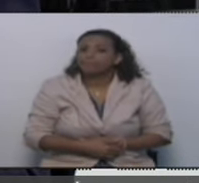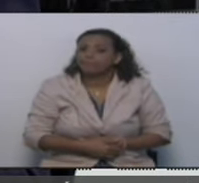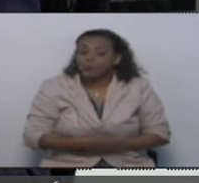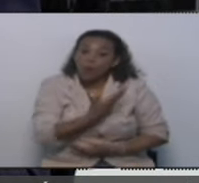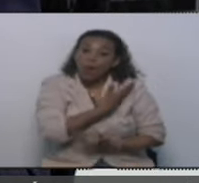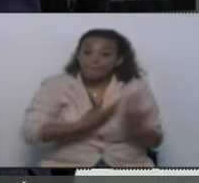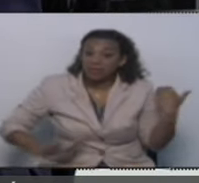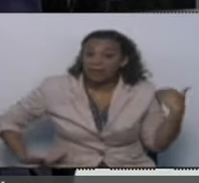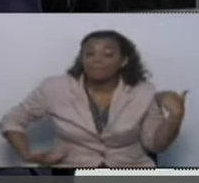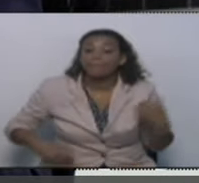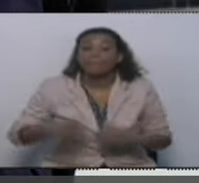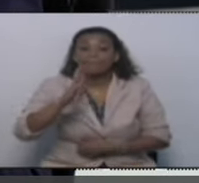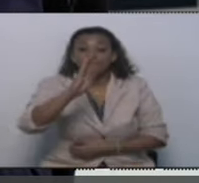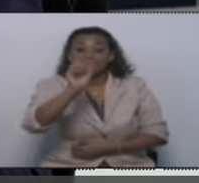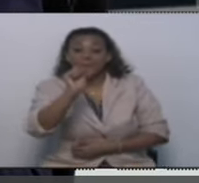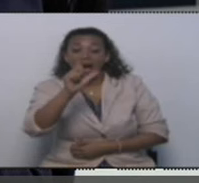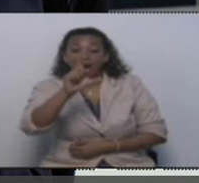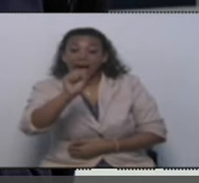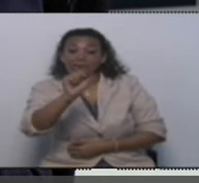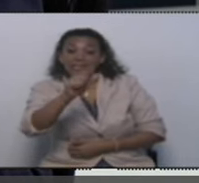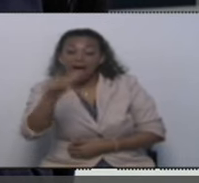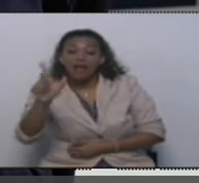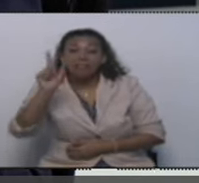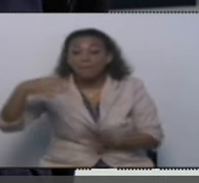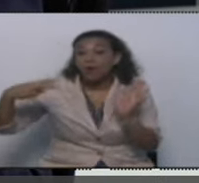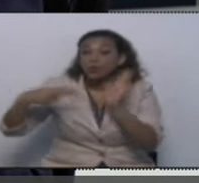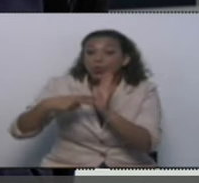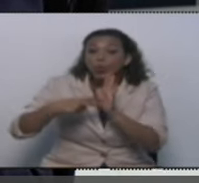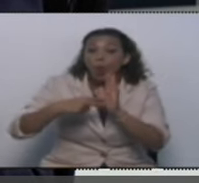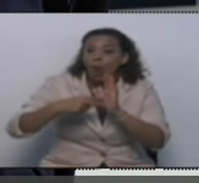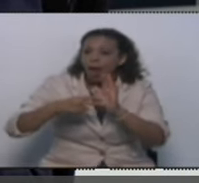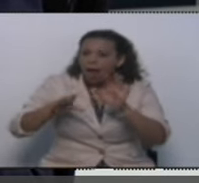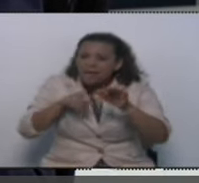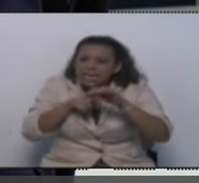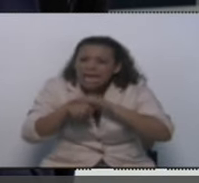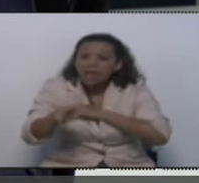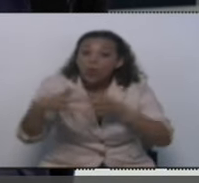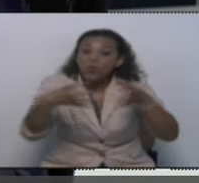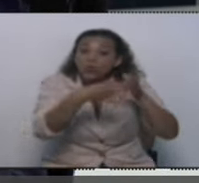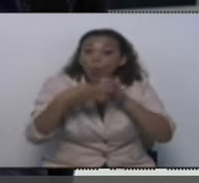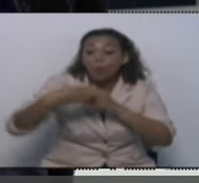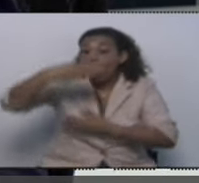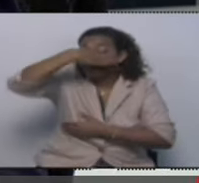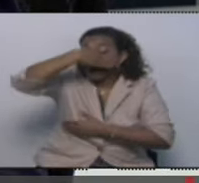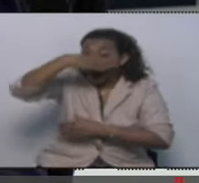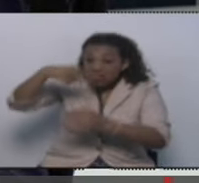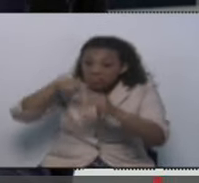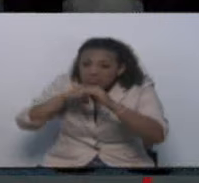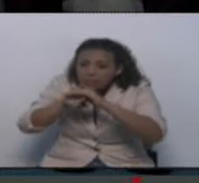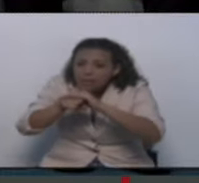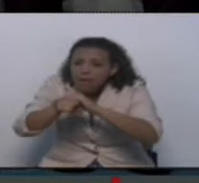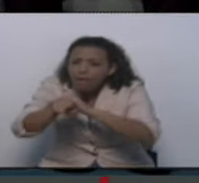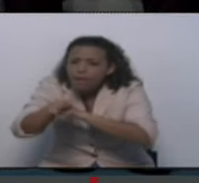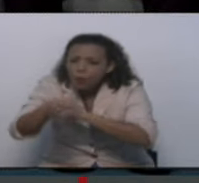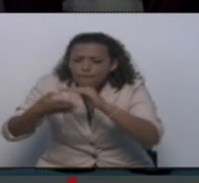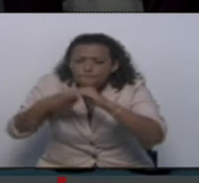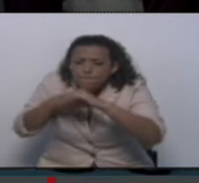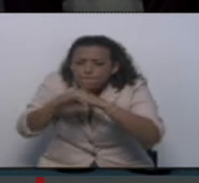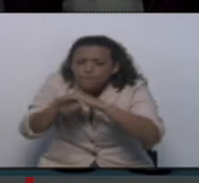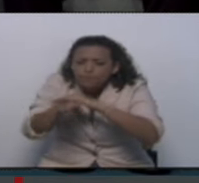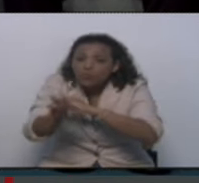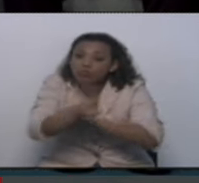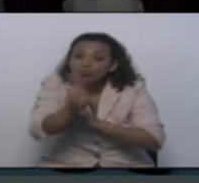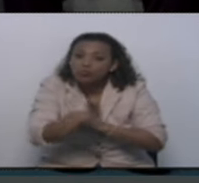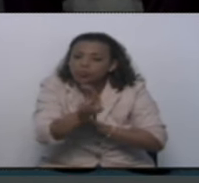presidente Bashar al-Assad y contra Siria, le incubaron los grupos terroristas que